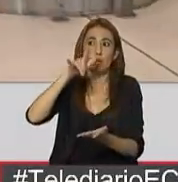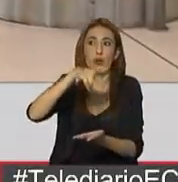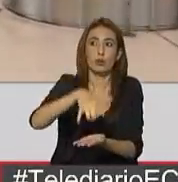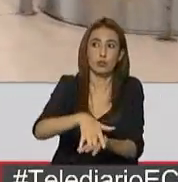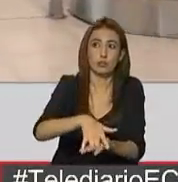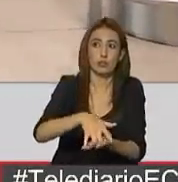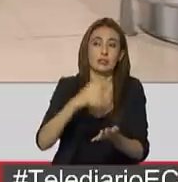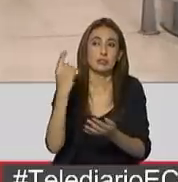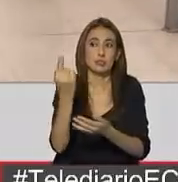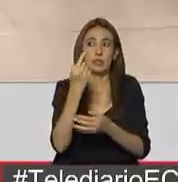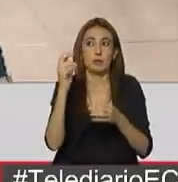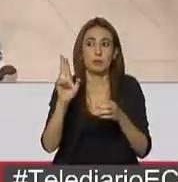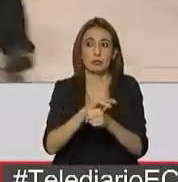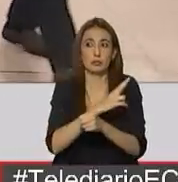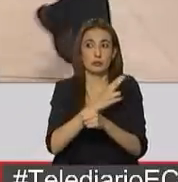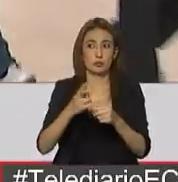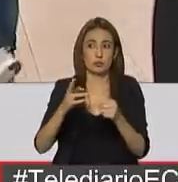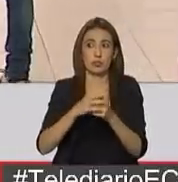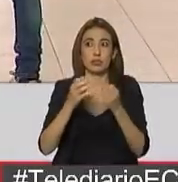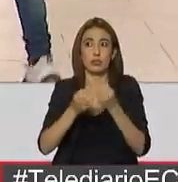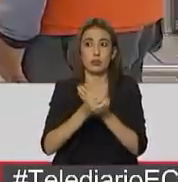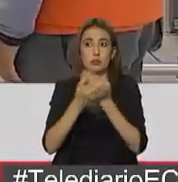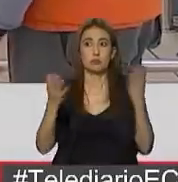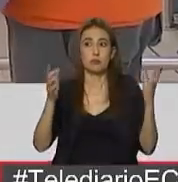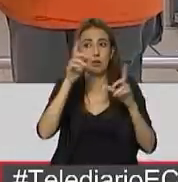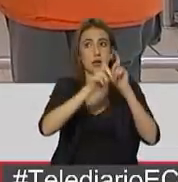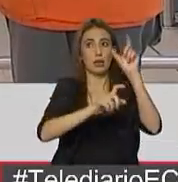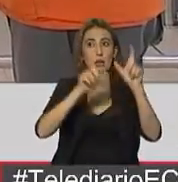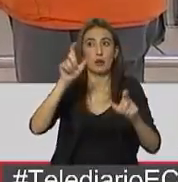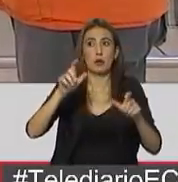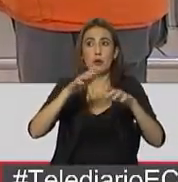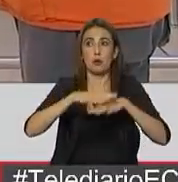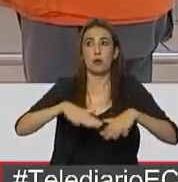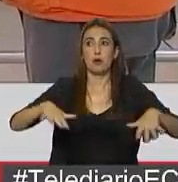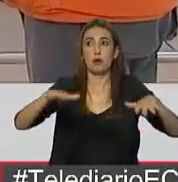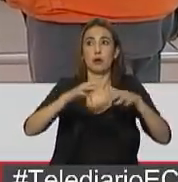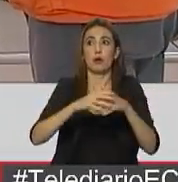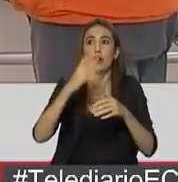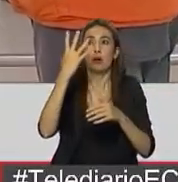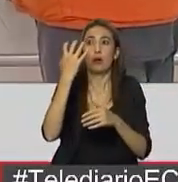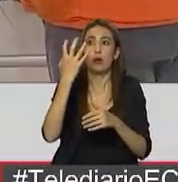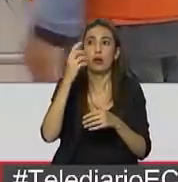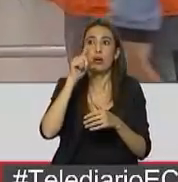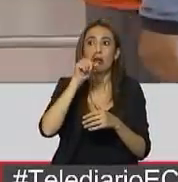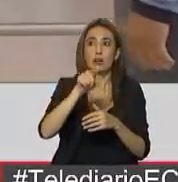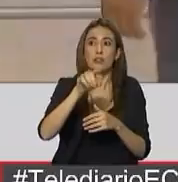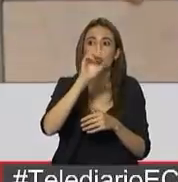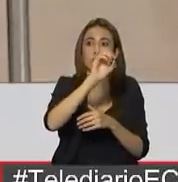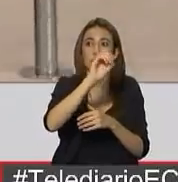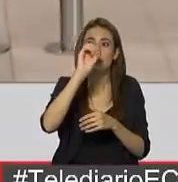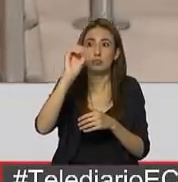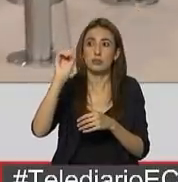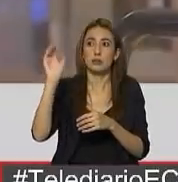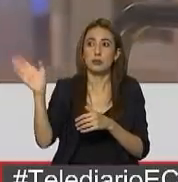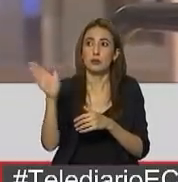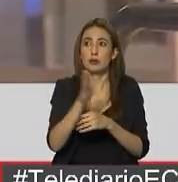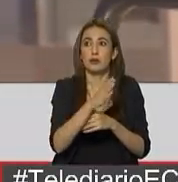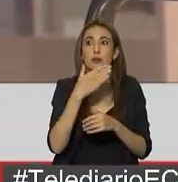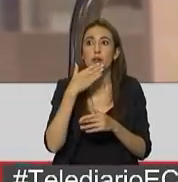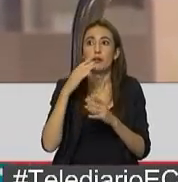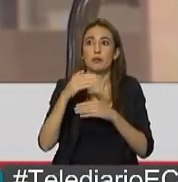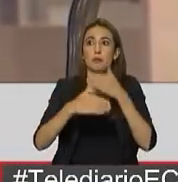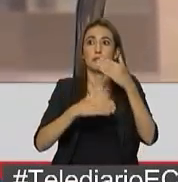operando, pero aún la afluencia de público es escasa. Quipor tenía cerca de 14,000 pasajeros por día antes de la paralización por la